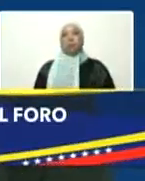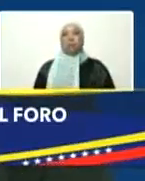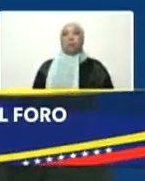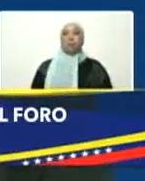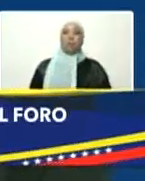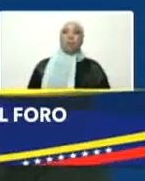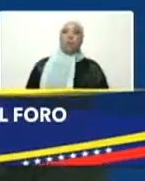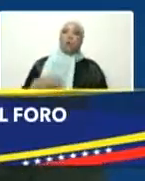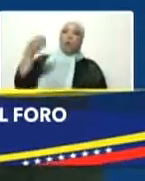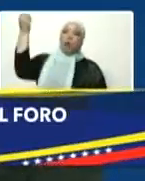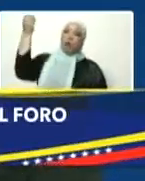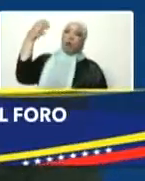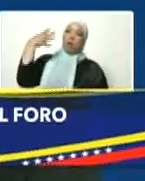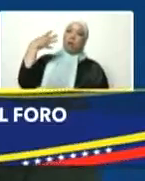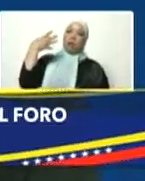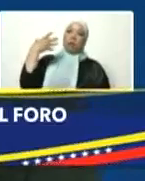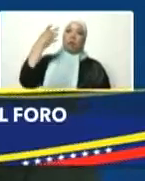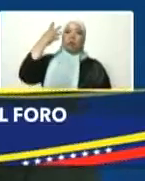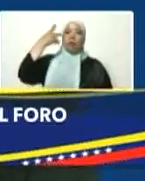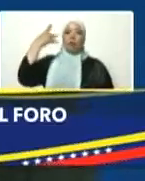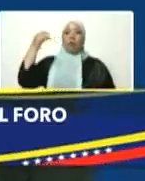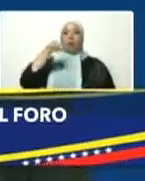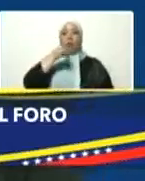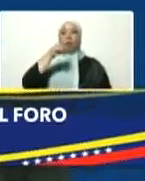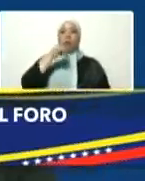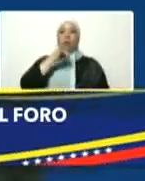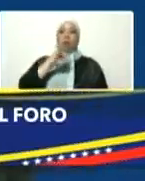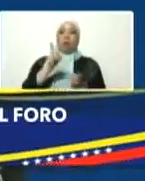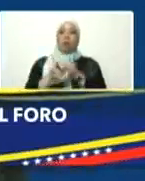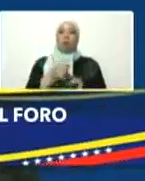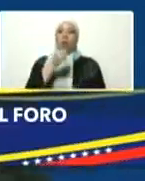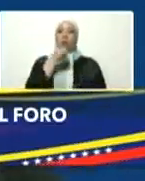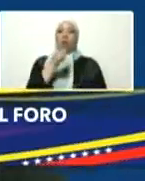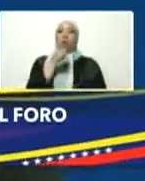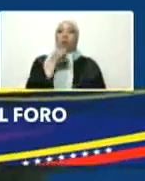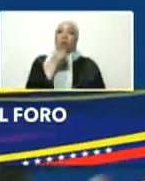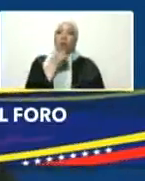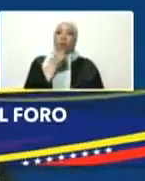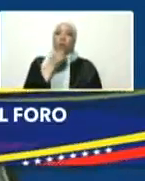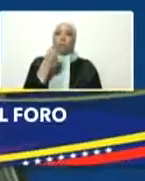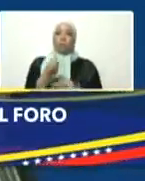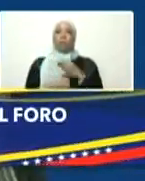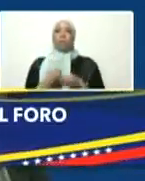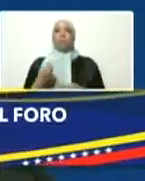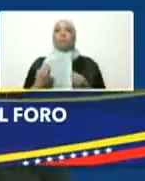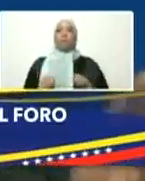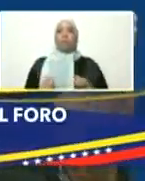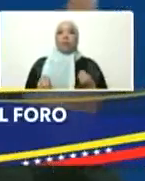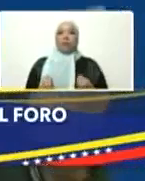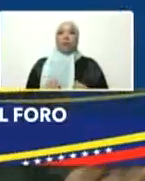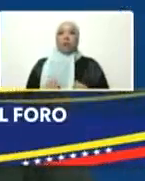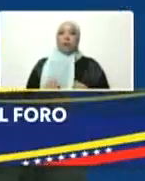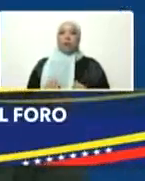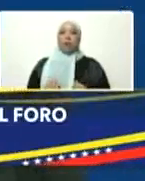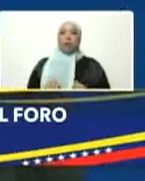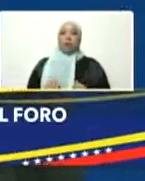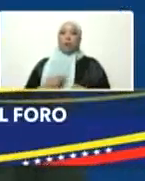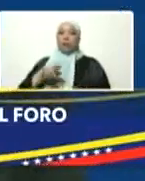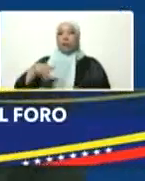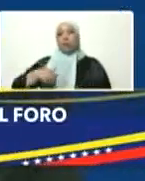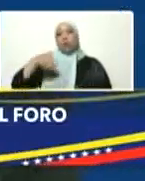luz que ilumina el camino de toda América Latina, el Caribe y el mundo. Nuestro